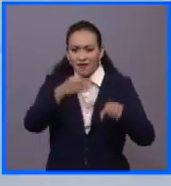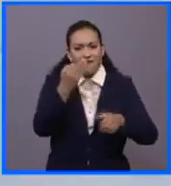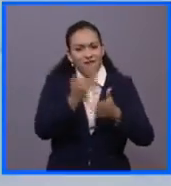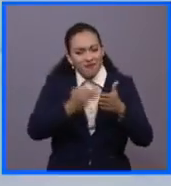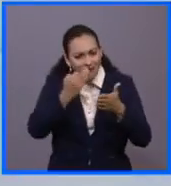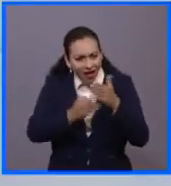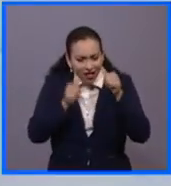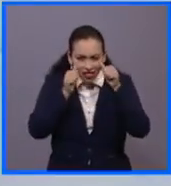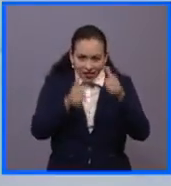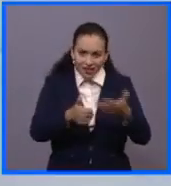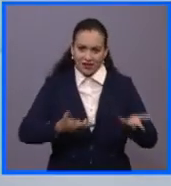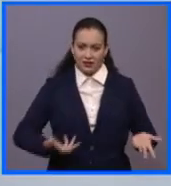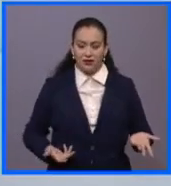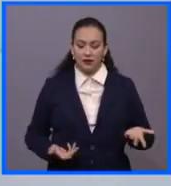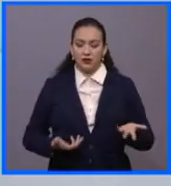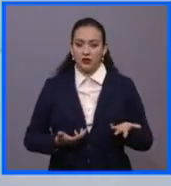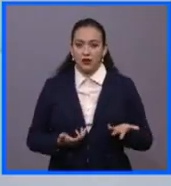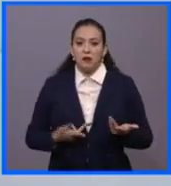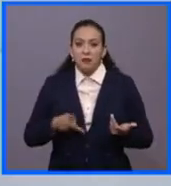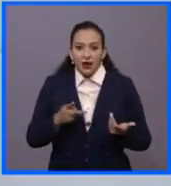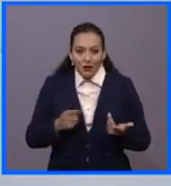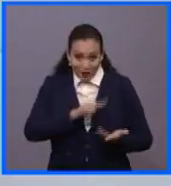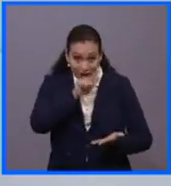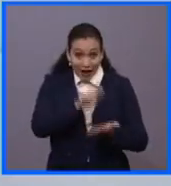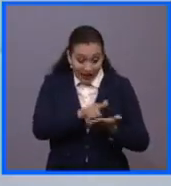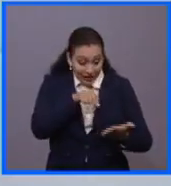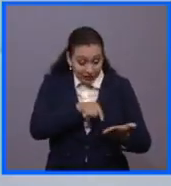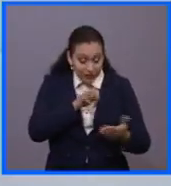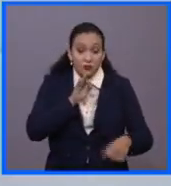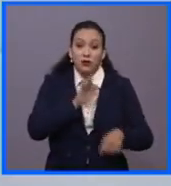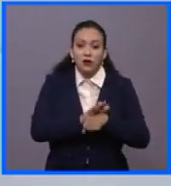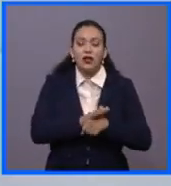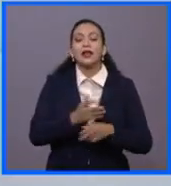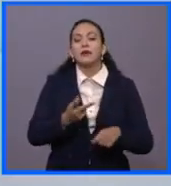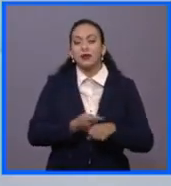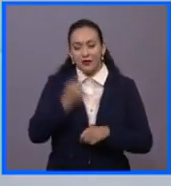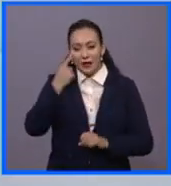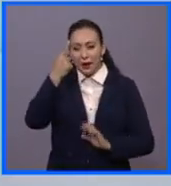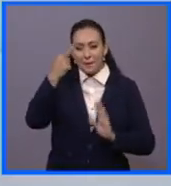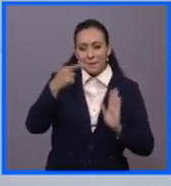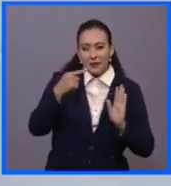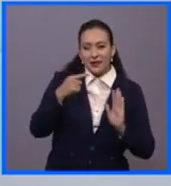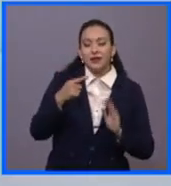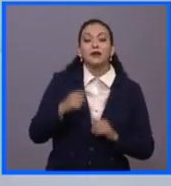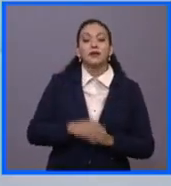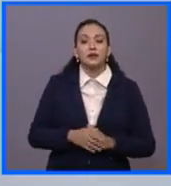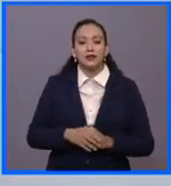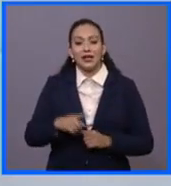país. Un país con una extensión territorial de